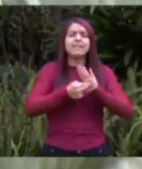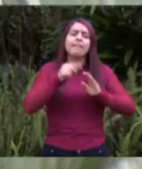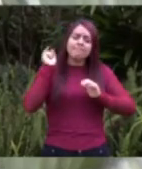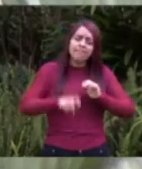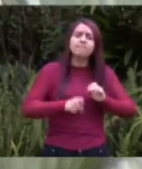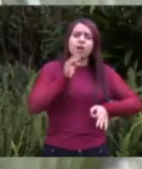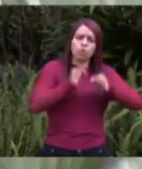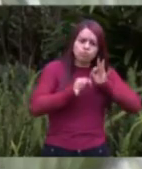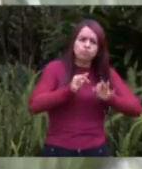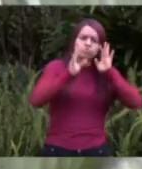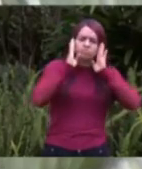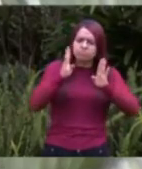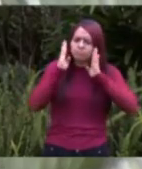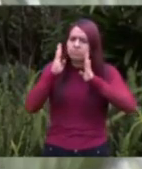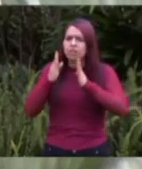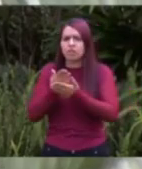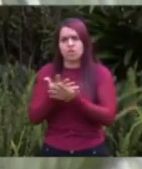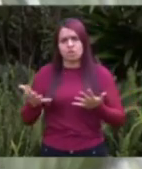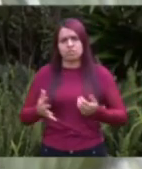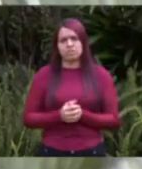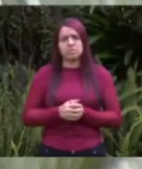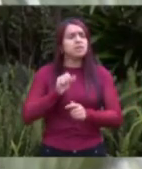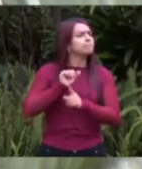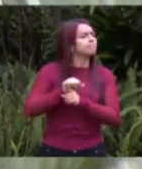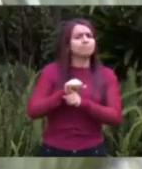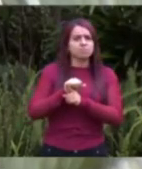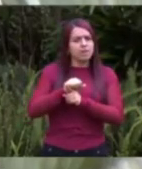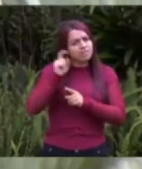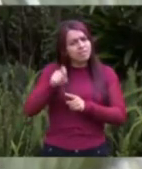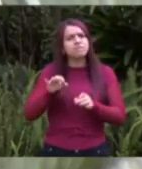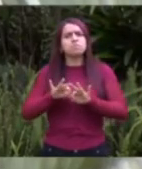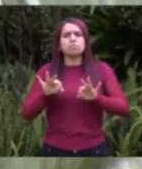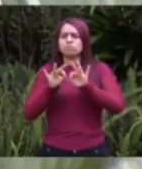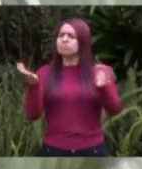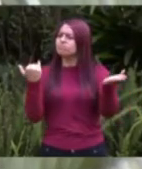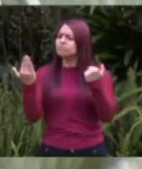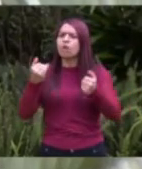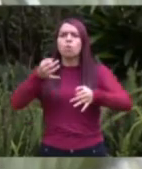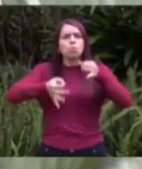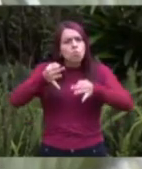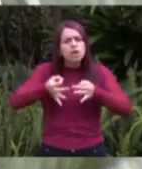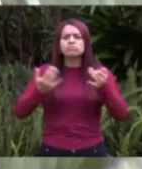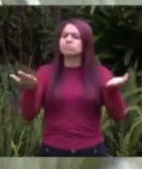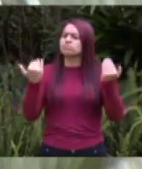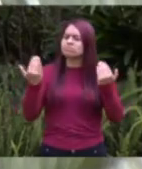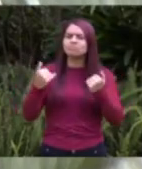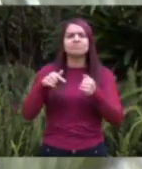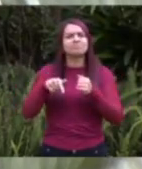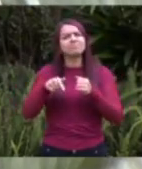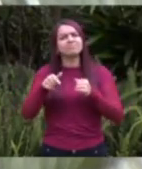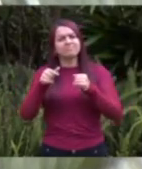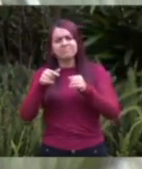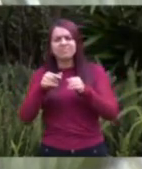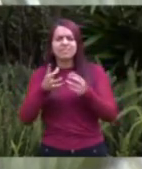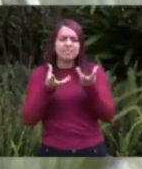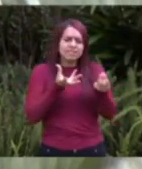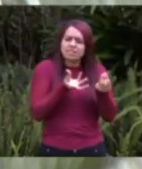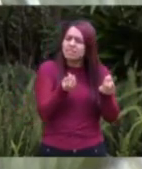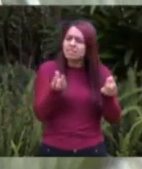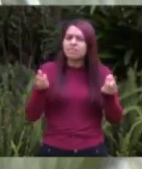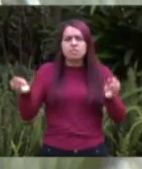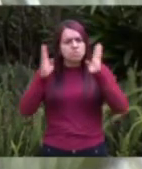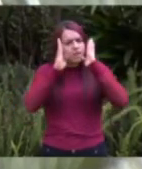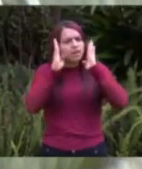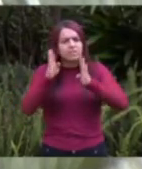justicia. Colombia necesita más jueces, más desconcentración judicial, más descentralización, más acceso